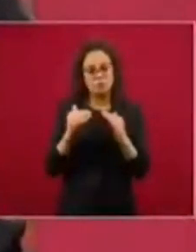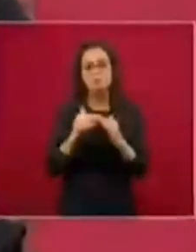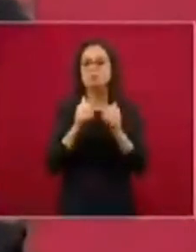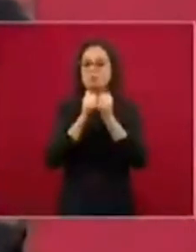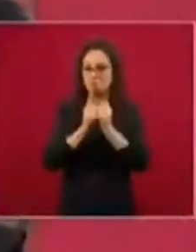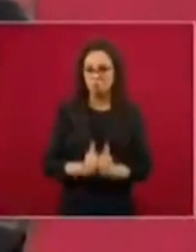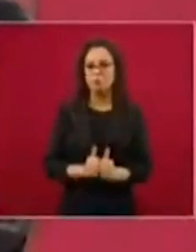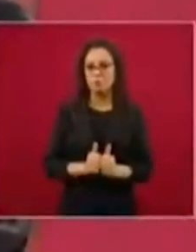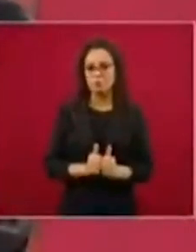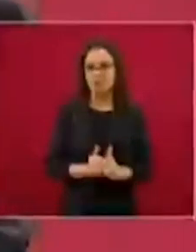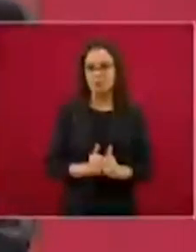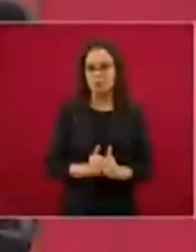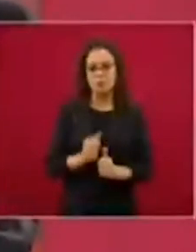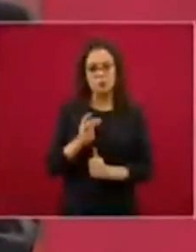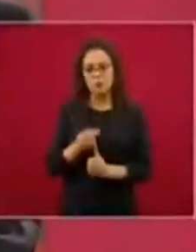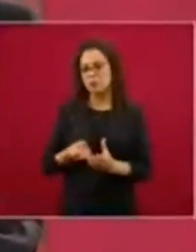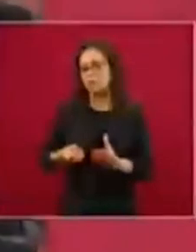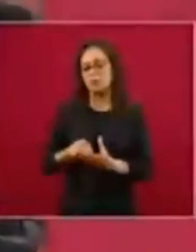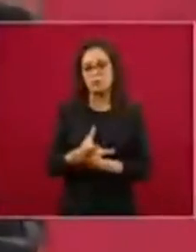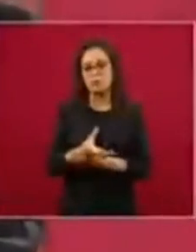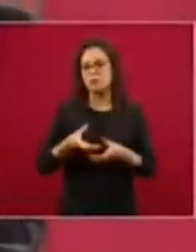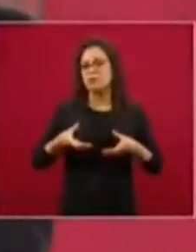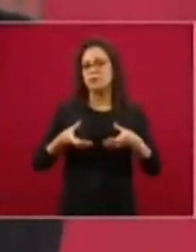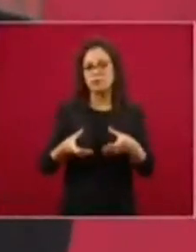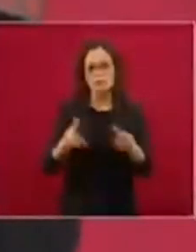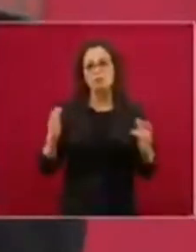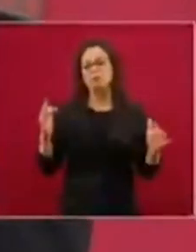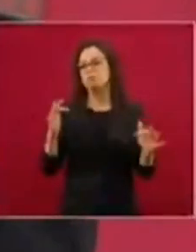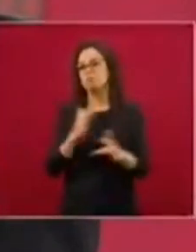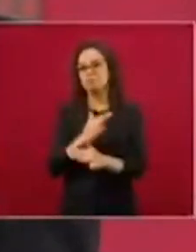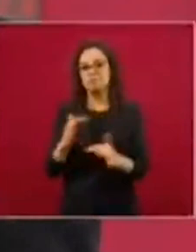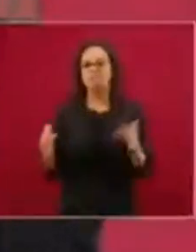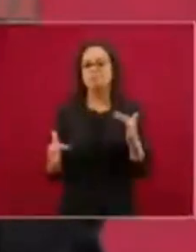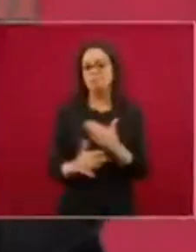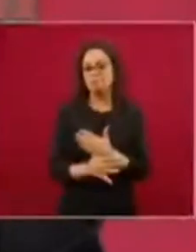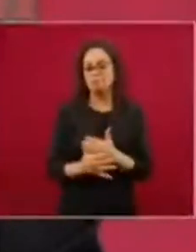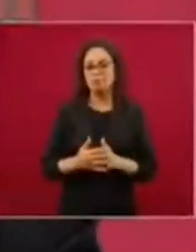en casa, que van a seguir